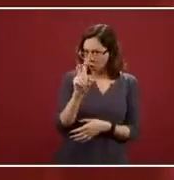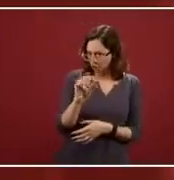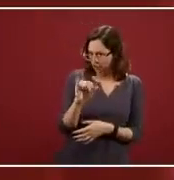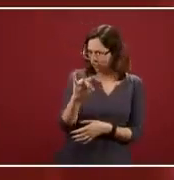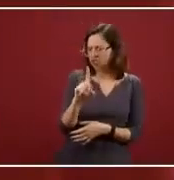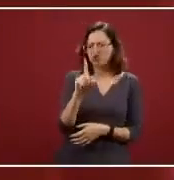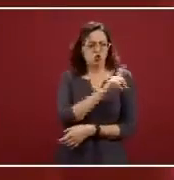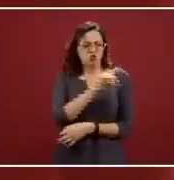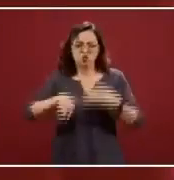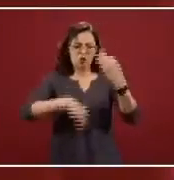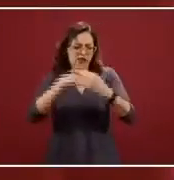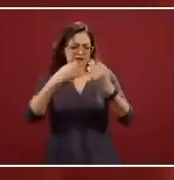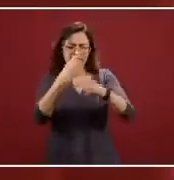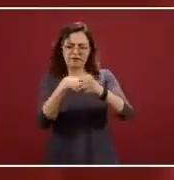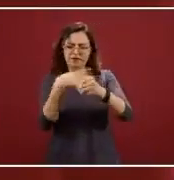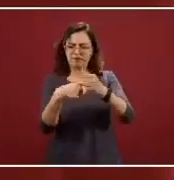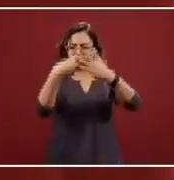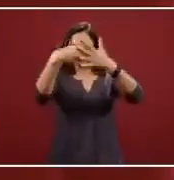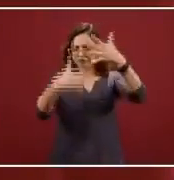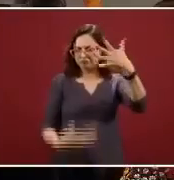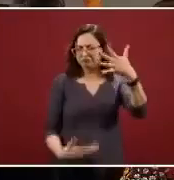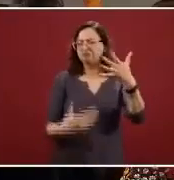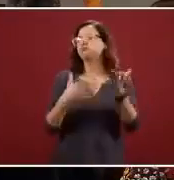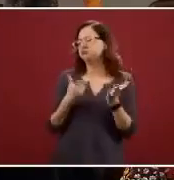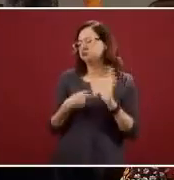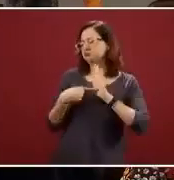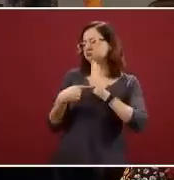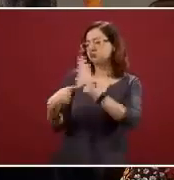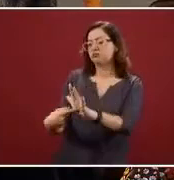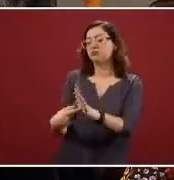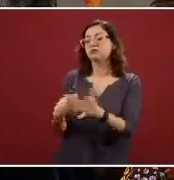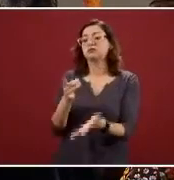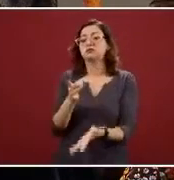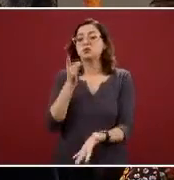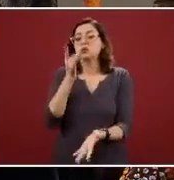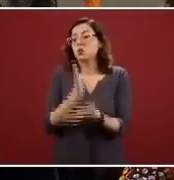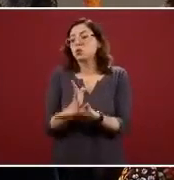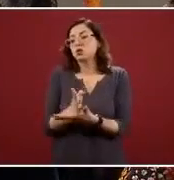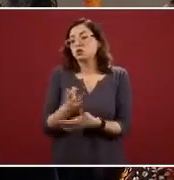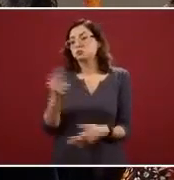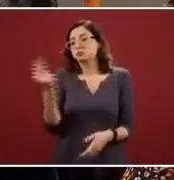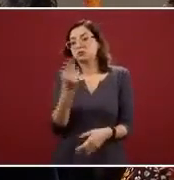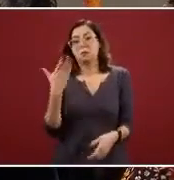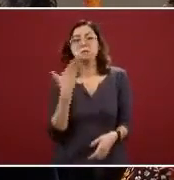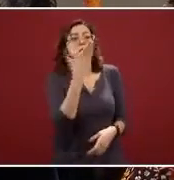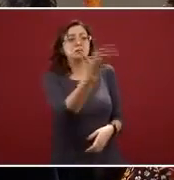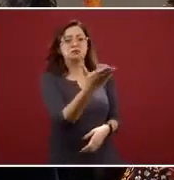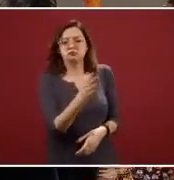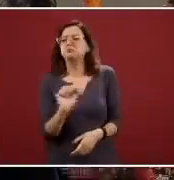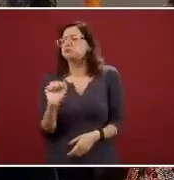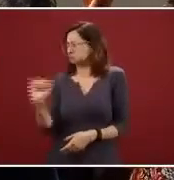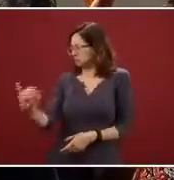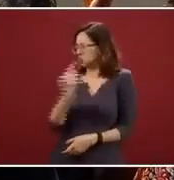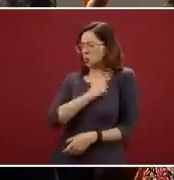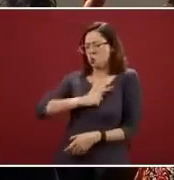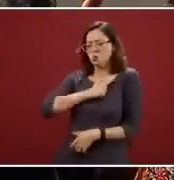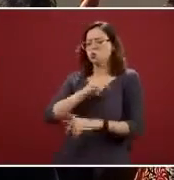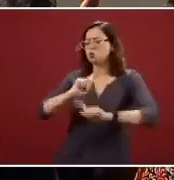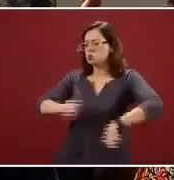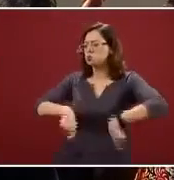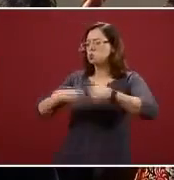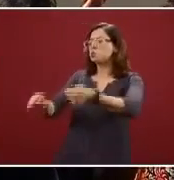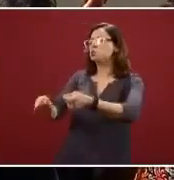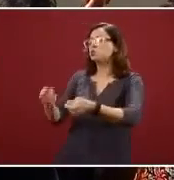Vigilancia Epidemiológica, y es básicamente cuestión solamente de solicitarlas y con mucho gusto, cuando son procesos académicos y están